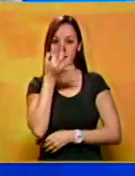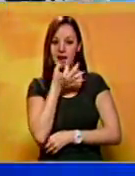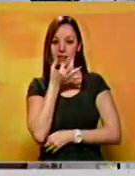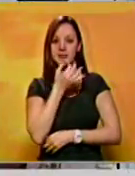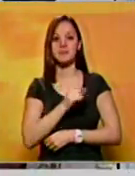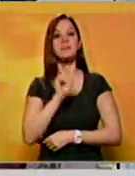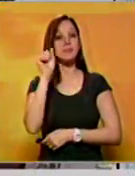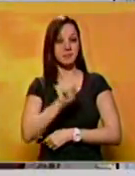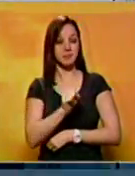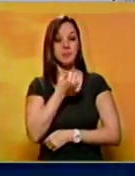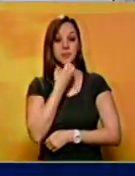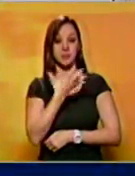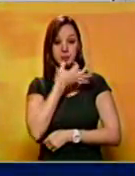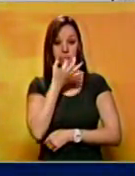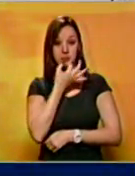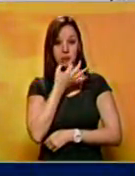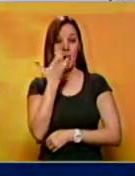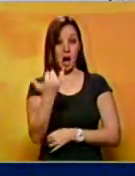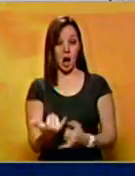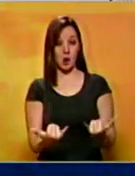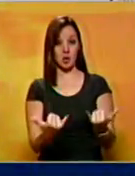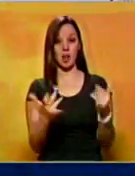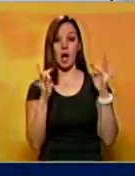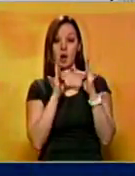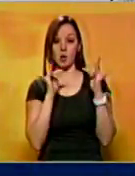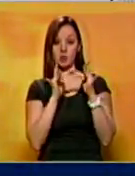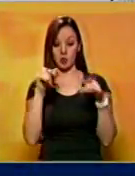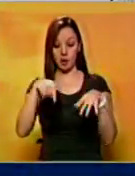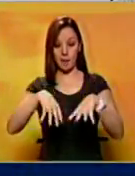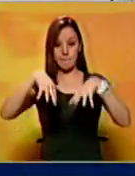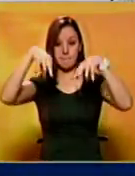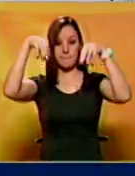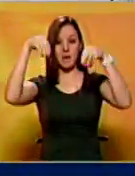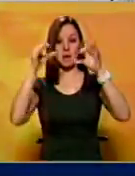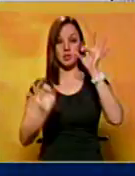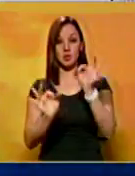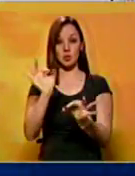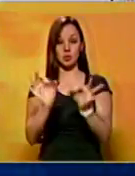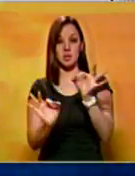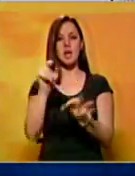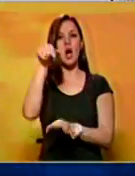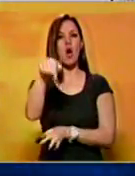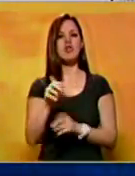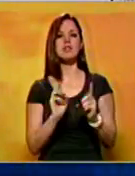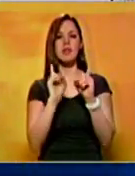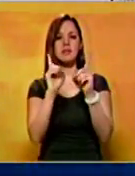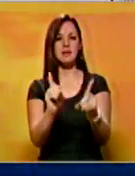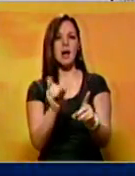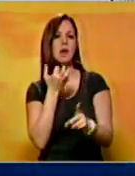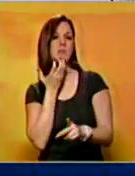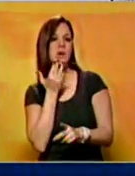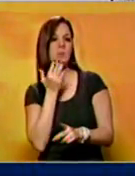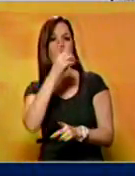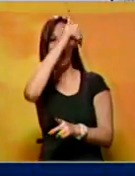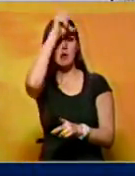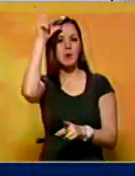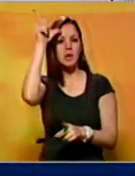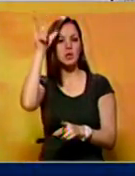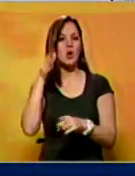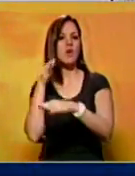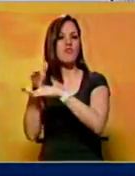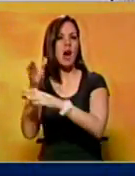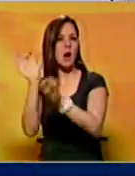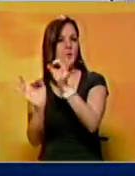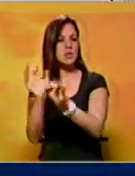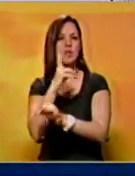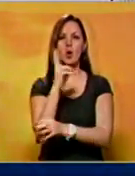es, gracias. Muy buenas tardes. Establecemos este contacto desde el Palacio de Justicia porque hoy se decidirá si Leopoldo López va a juicio